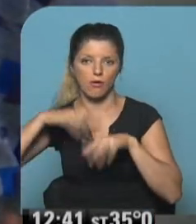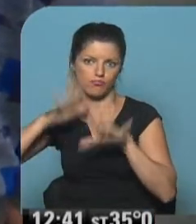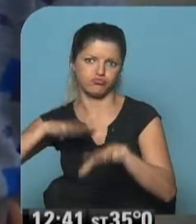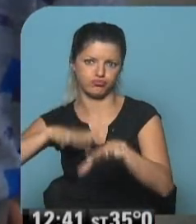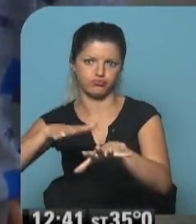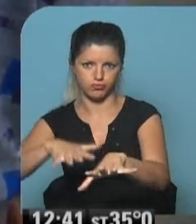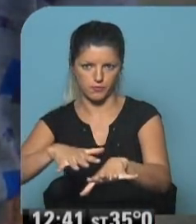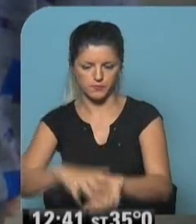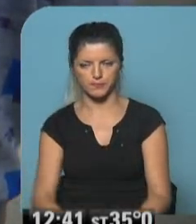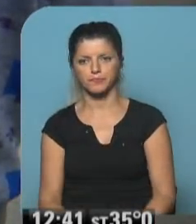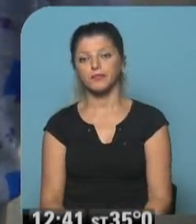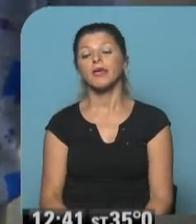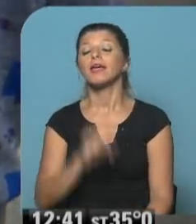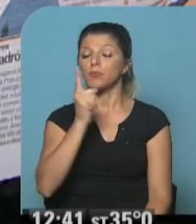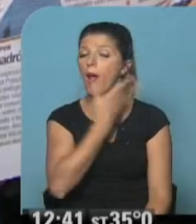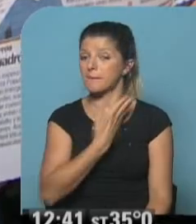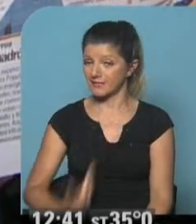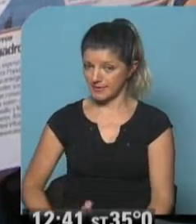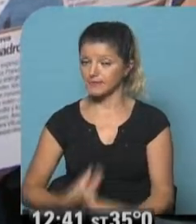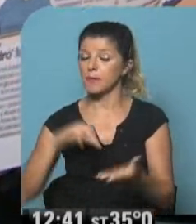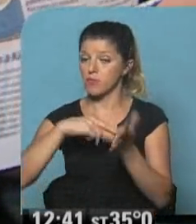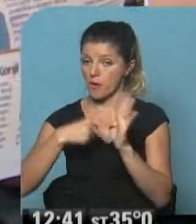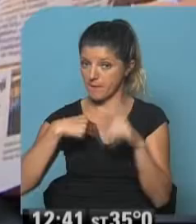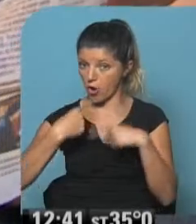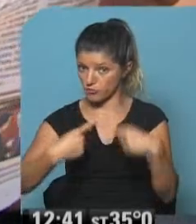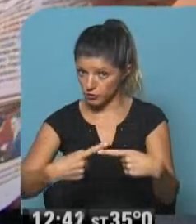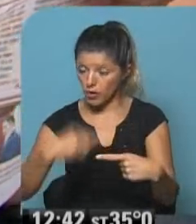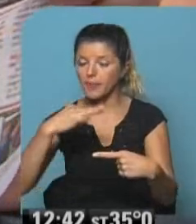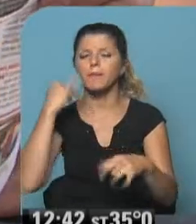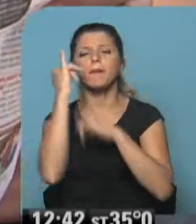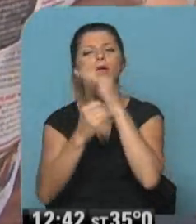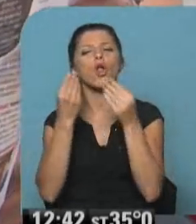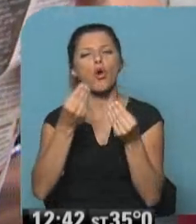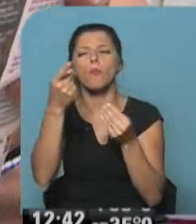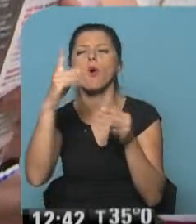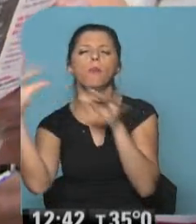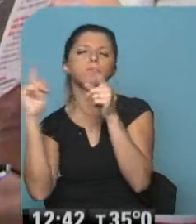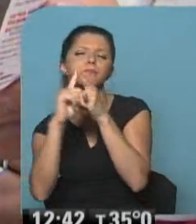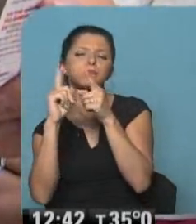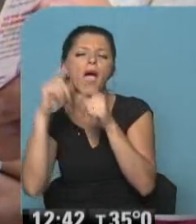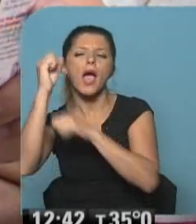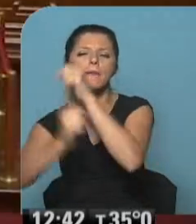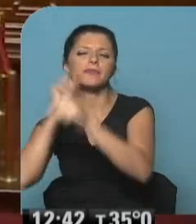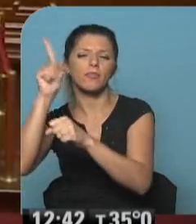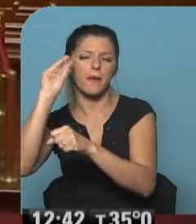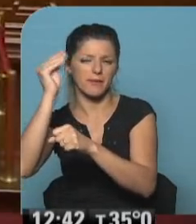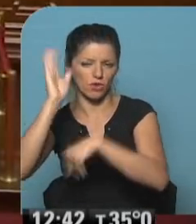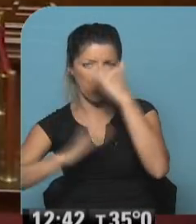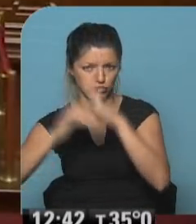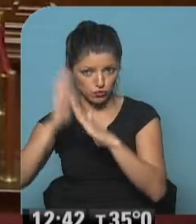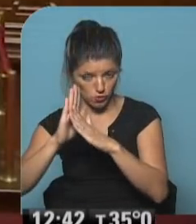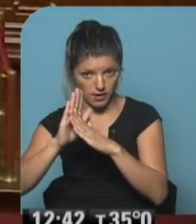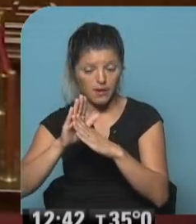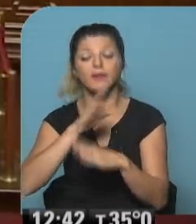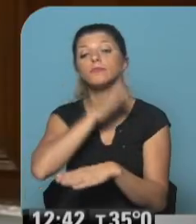Kuczynski no salió indemne. Aún deberá responder sobre sus vínculos con Odebrecht ante la Fiscalía y una comisión investigadora